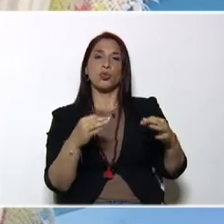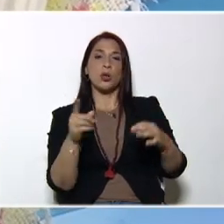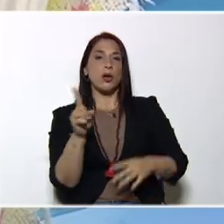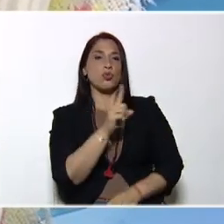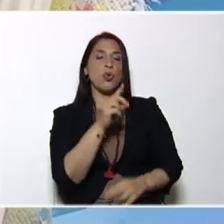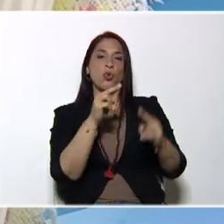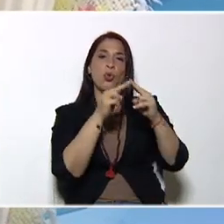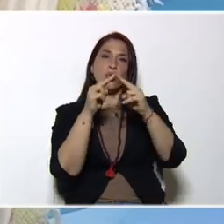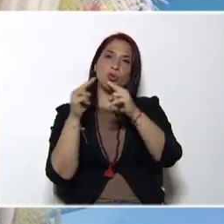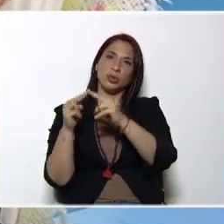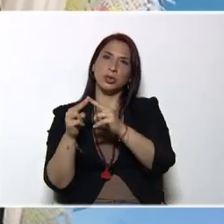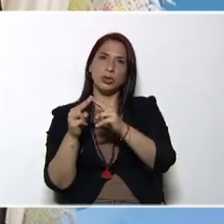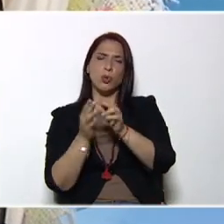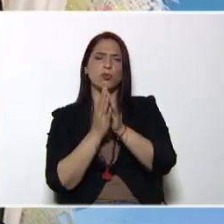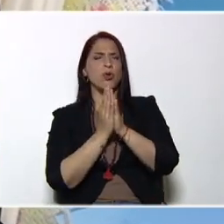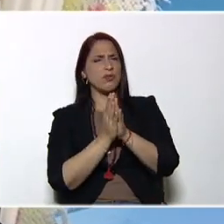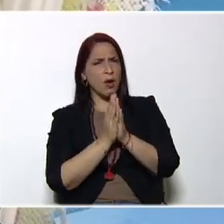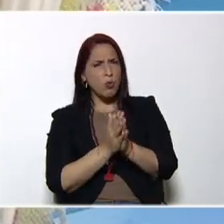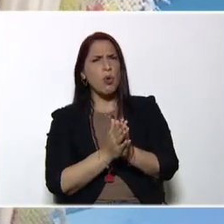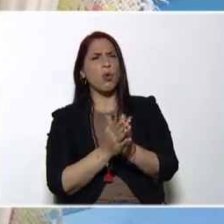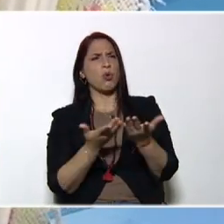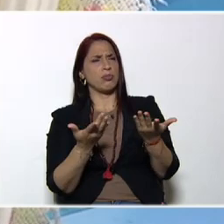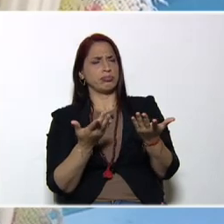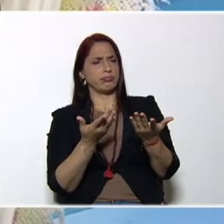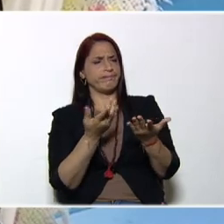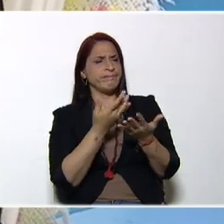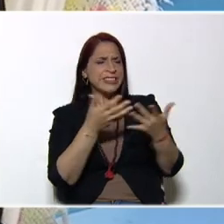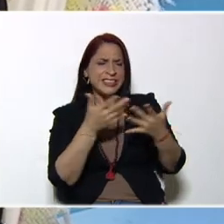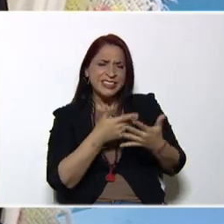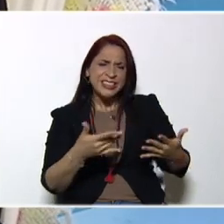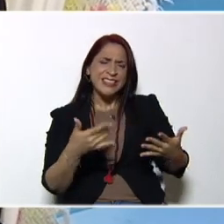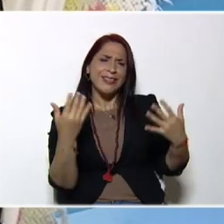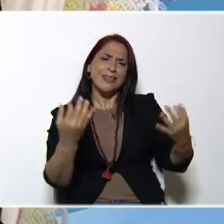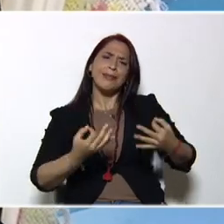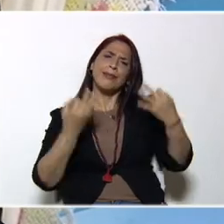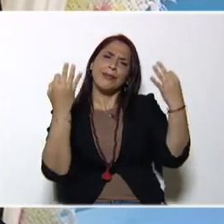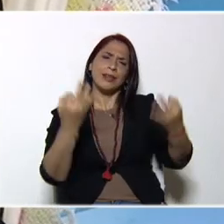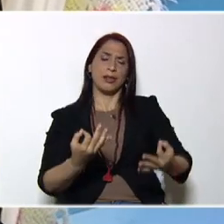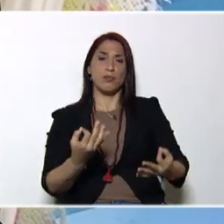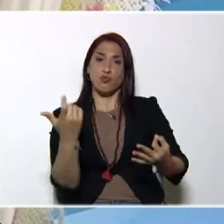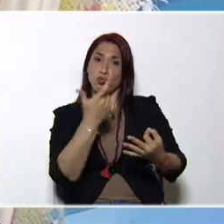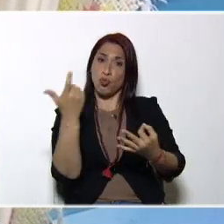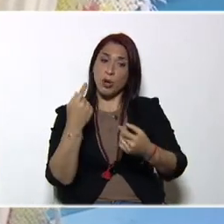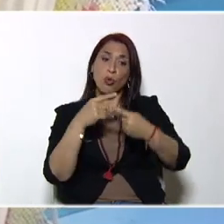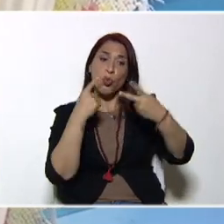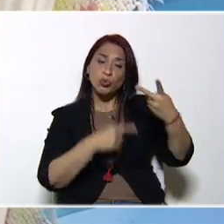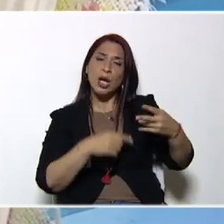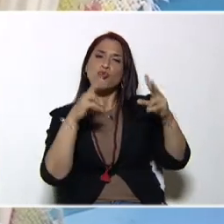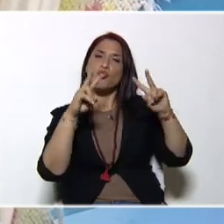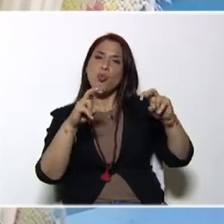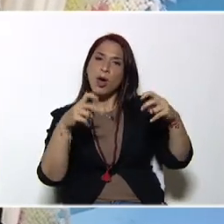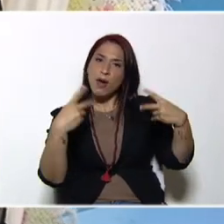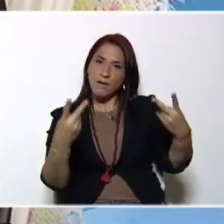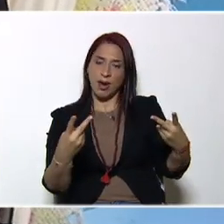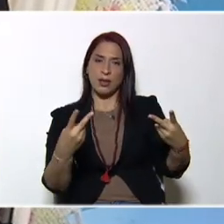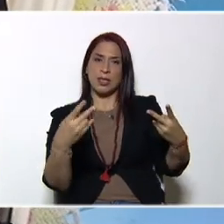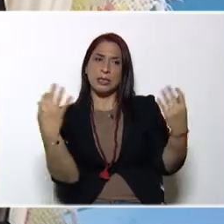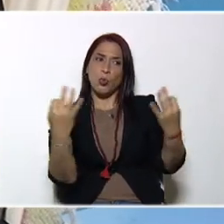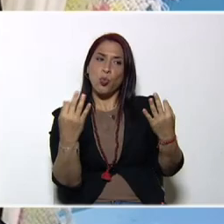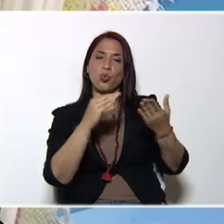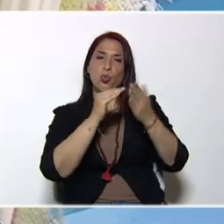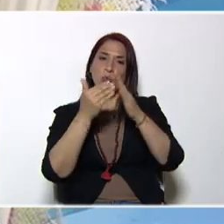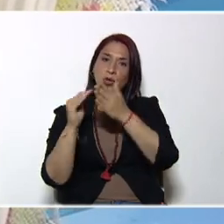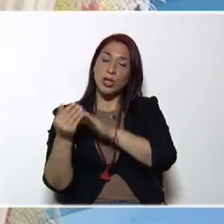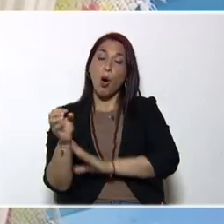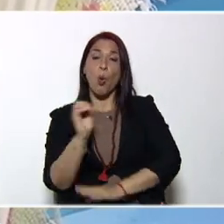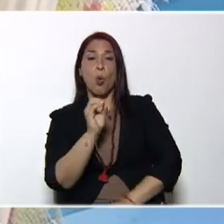O sea, traten de salirse, muchachos, de escribir siempre lo mismo. Busquen cosas nuevas y seguramente en su comunidad y seguramente en su casa debe